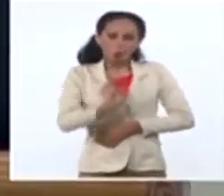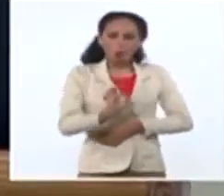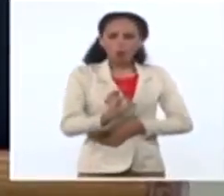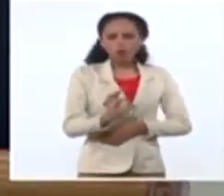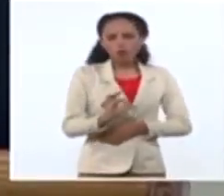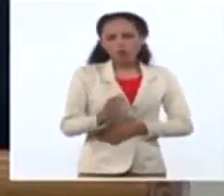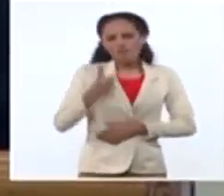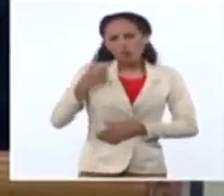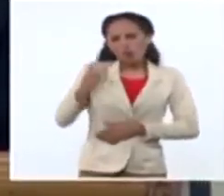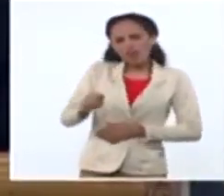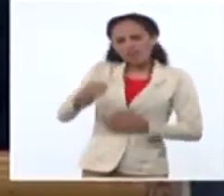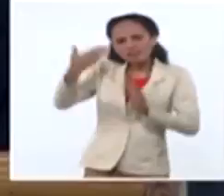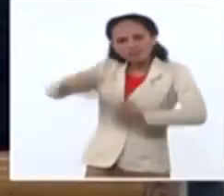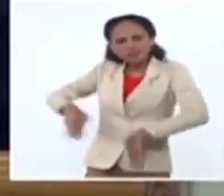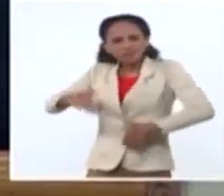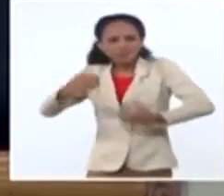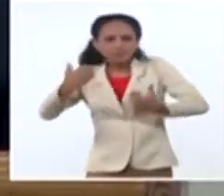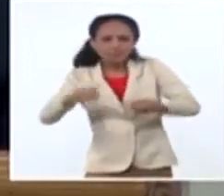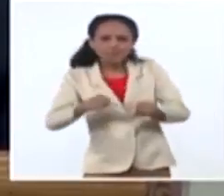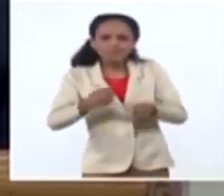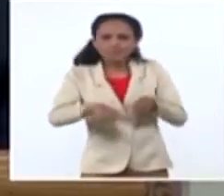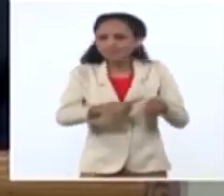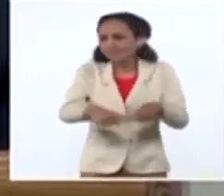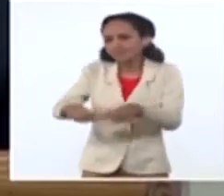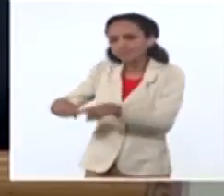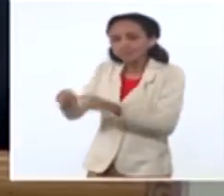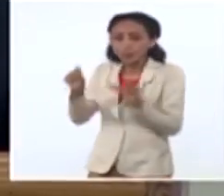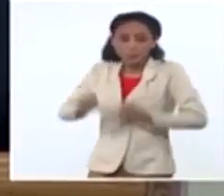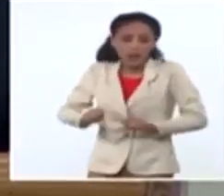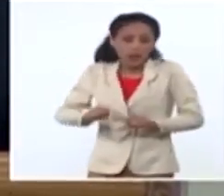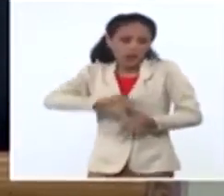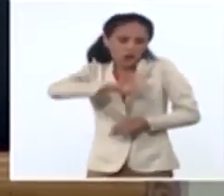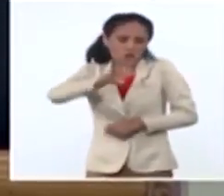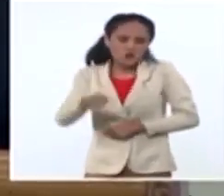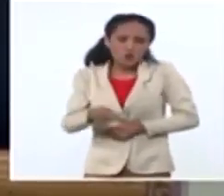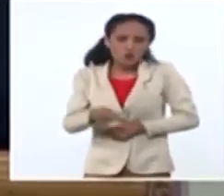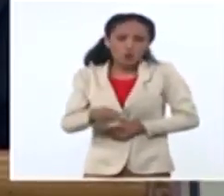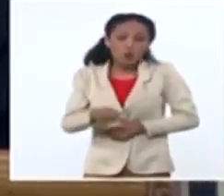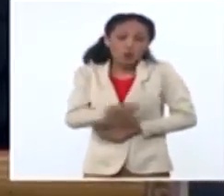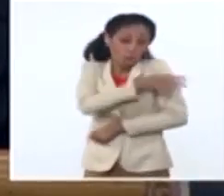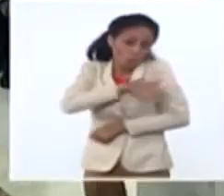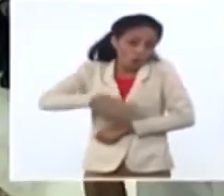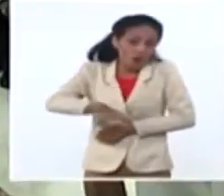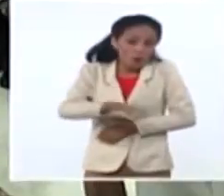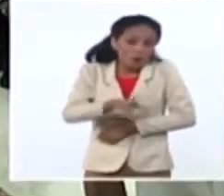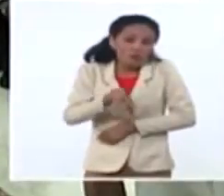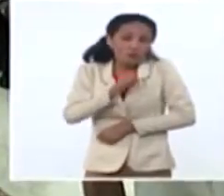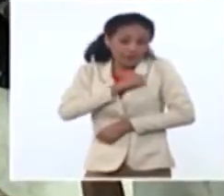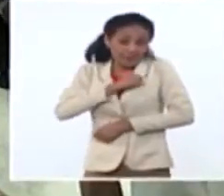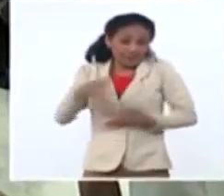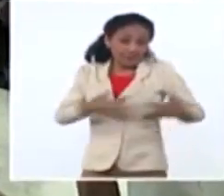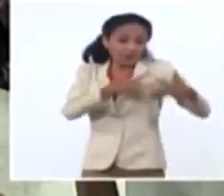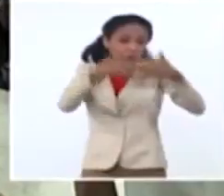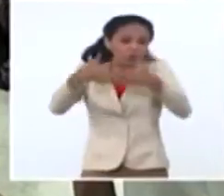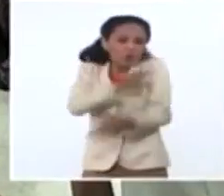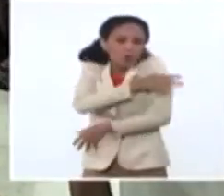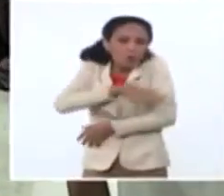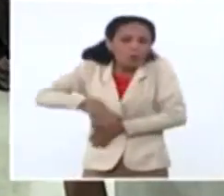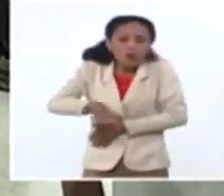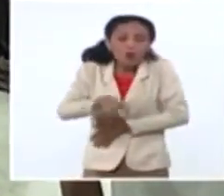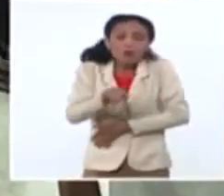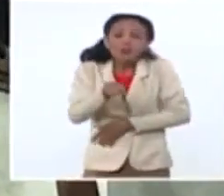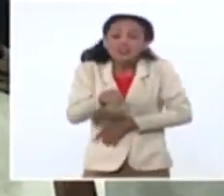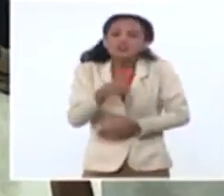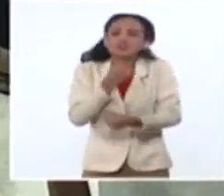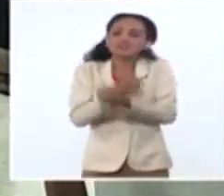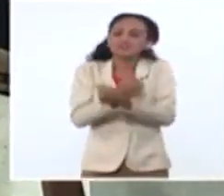de instigación al delito, que pone en riesgo no solo a nuestro pueblo, sino